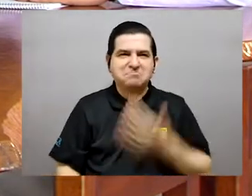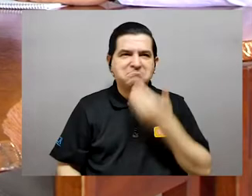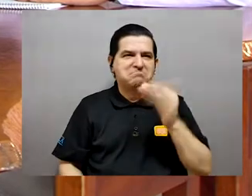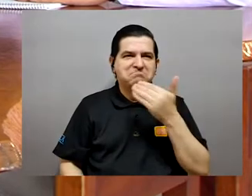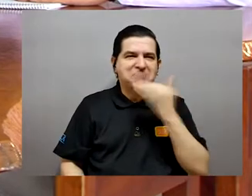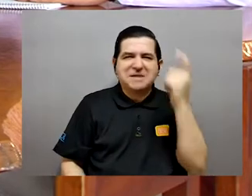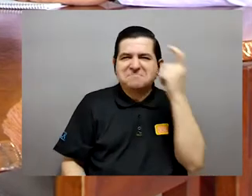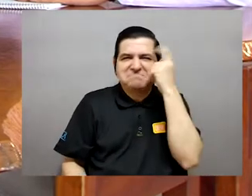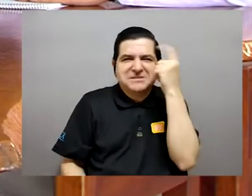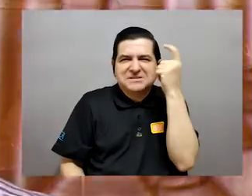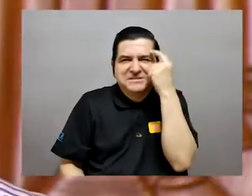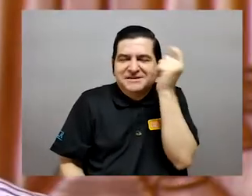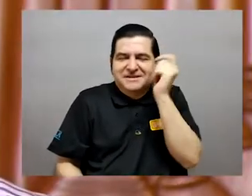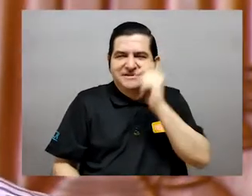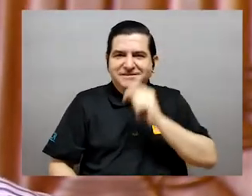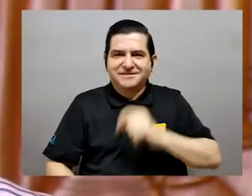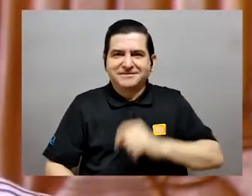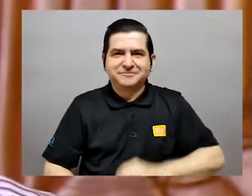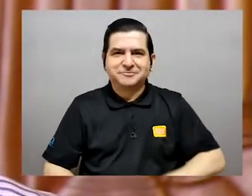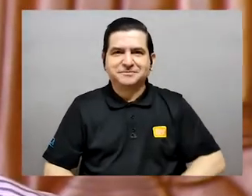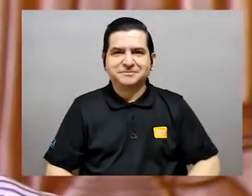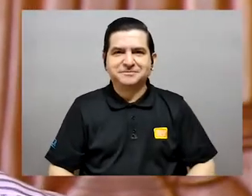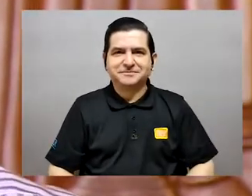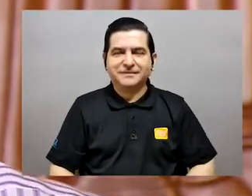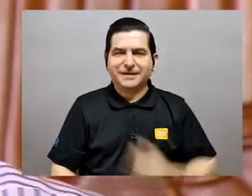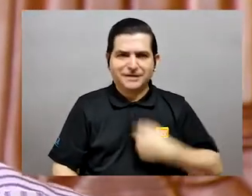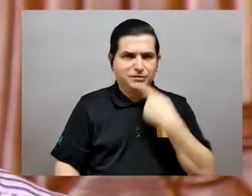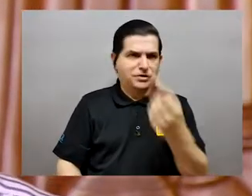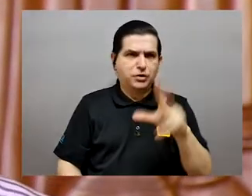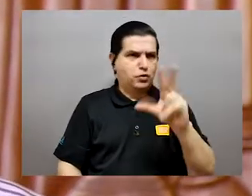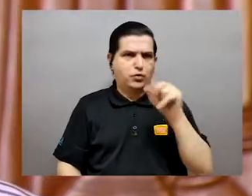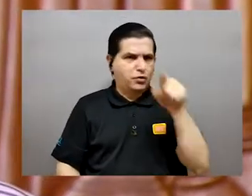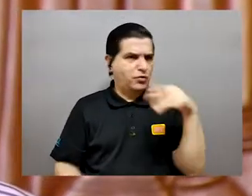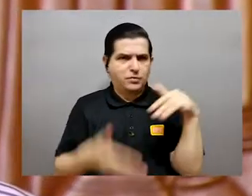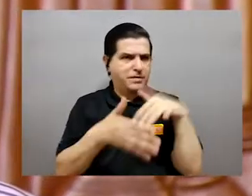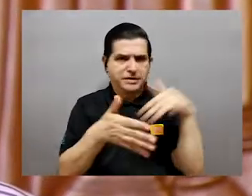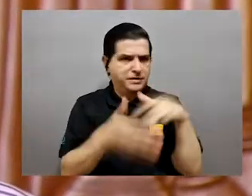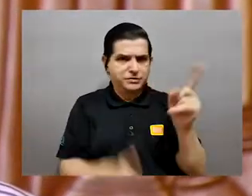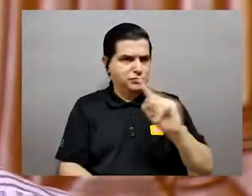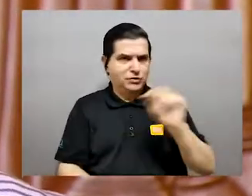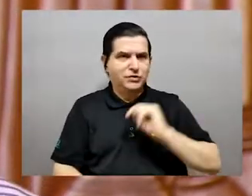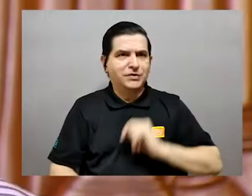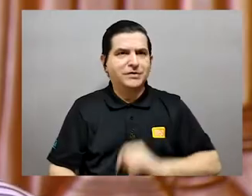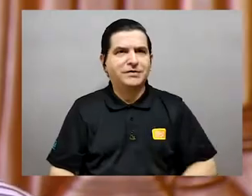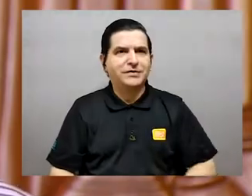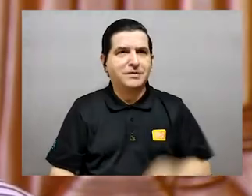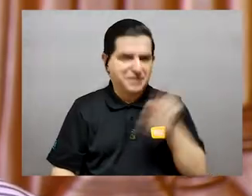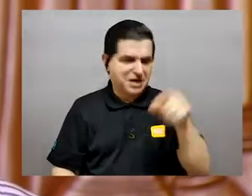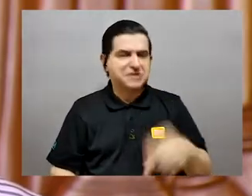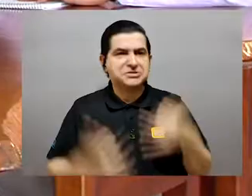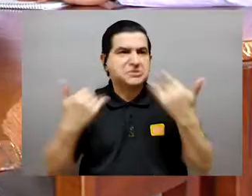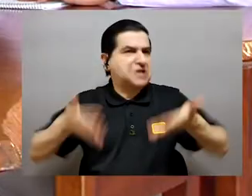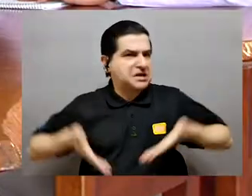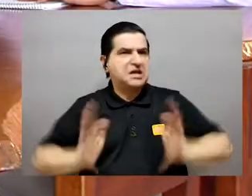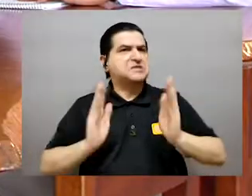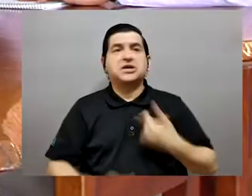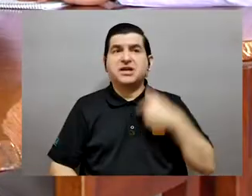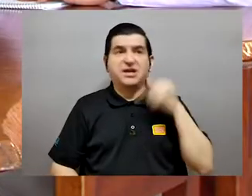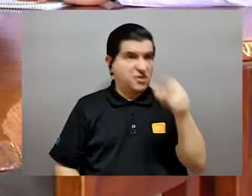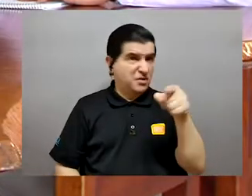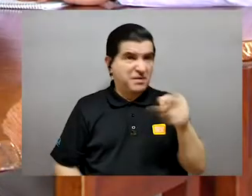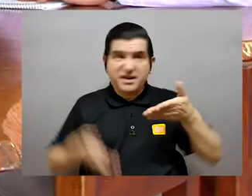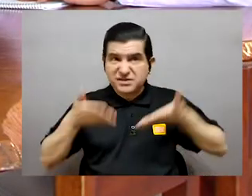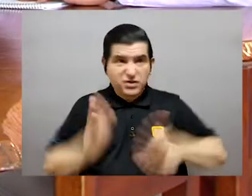no. O sea, yo soy el más grande defensor en ese aspecto.